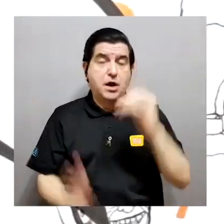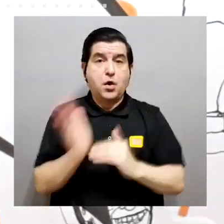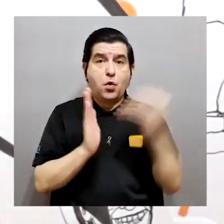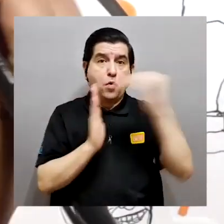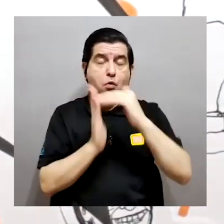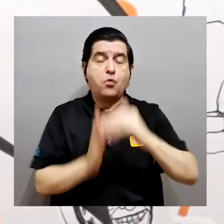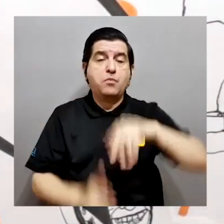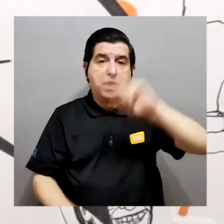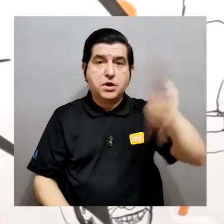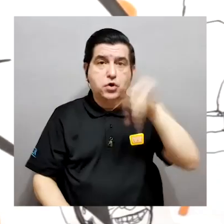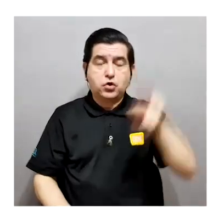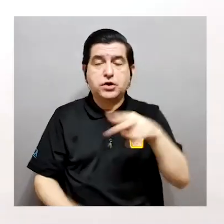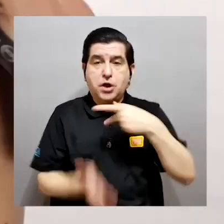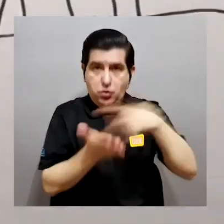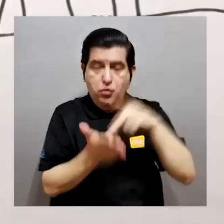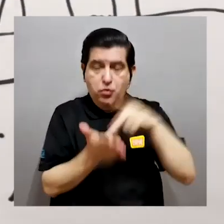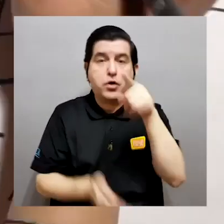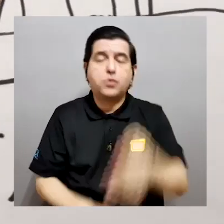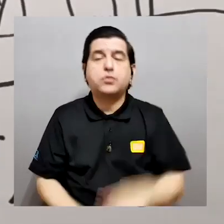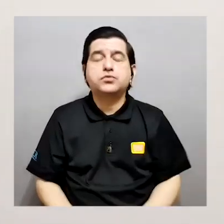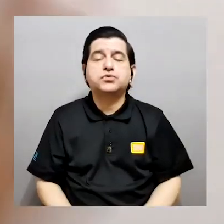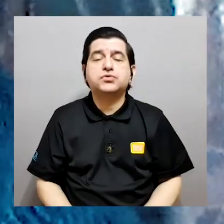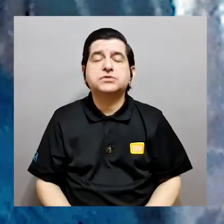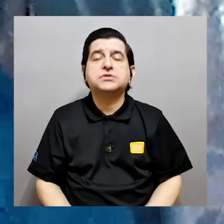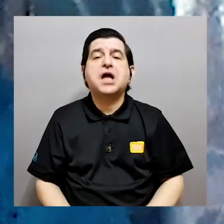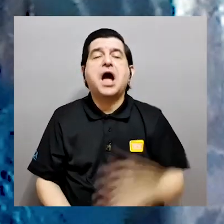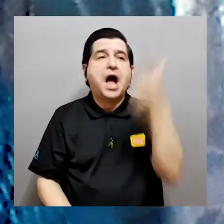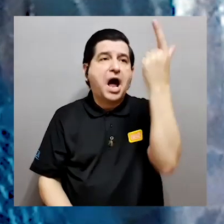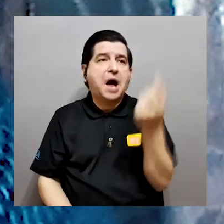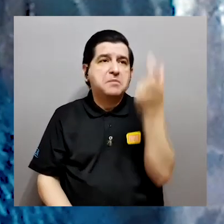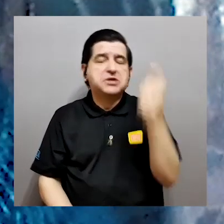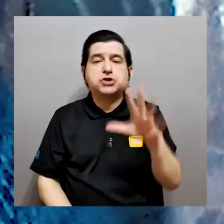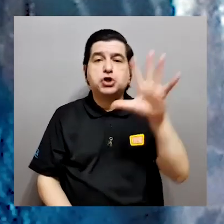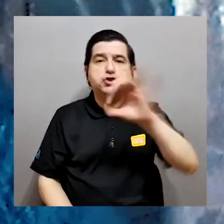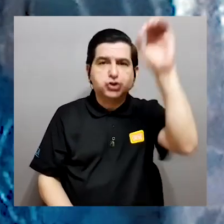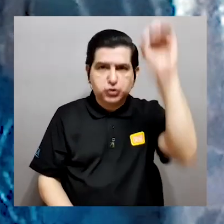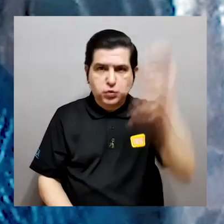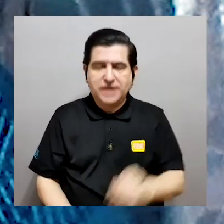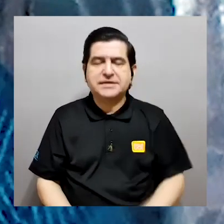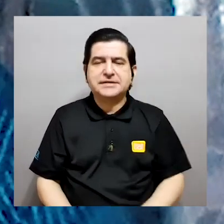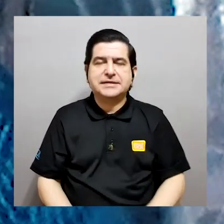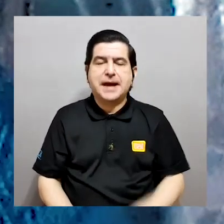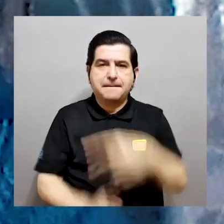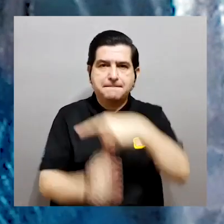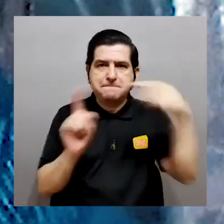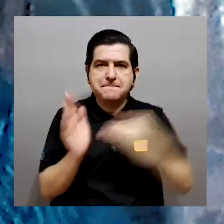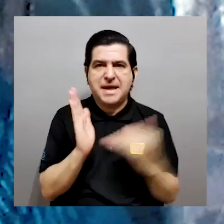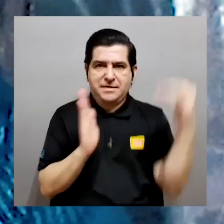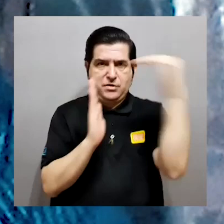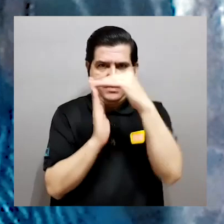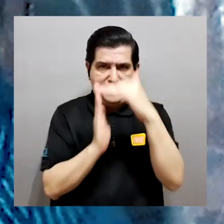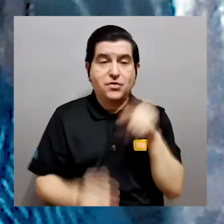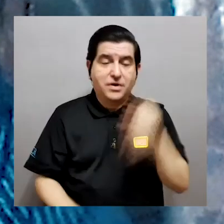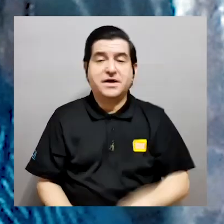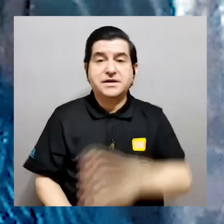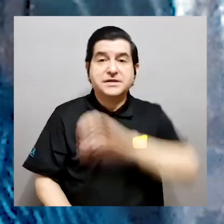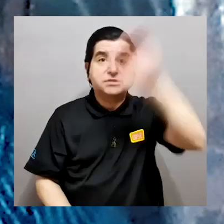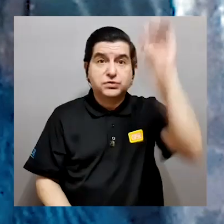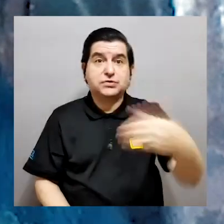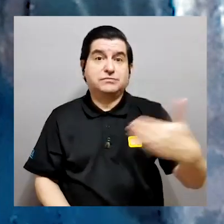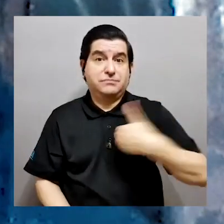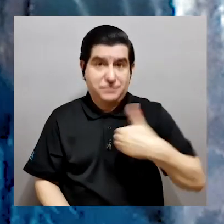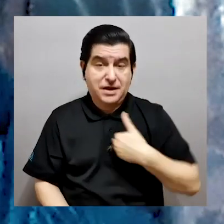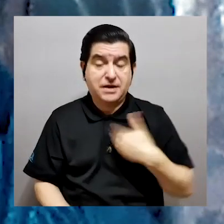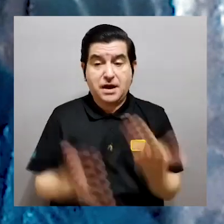de colones de salario, le dice, usted se va a pensionar con el 50%, o sea, medio millón. O sea, ese es el porcentaje de pensión que le